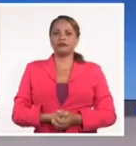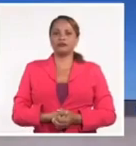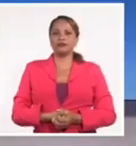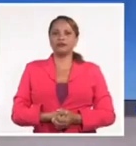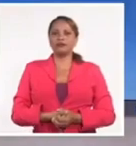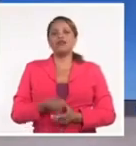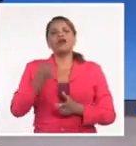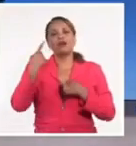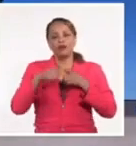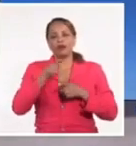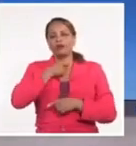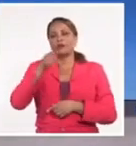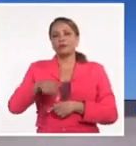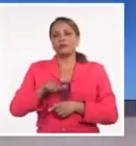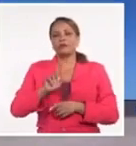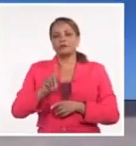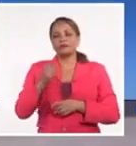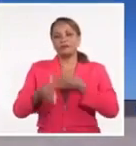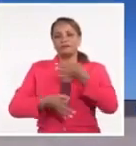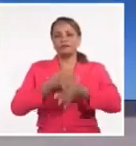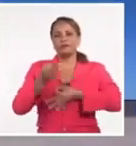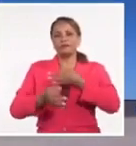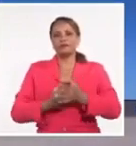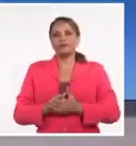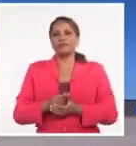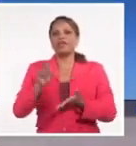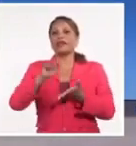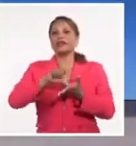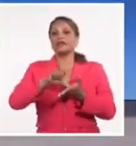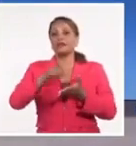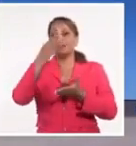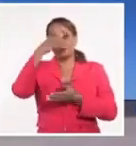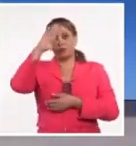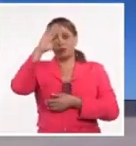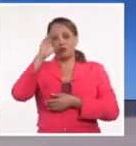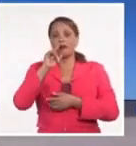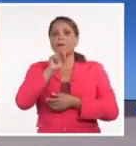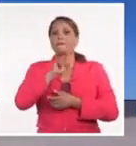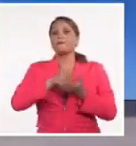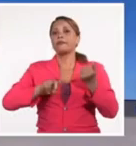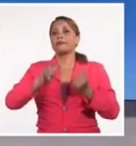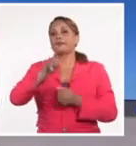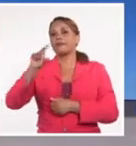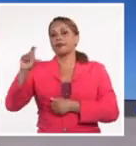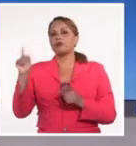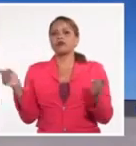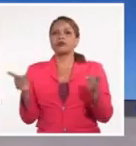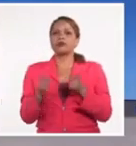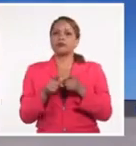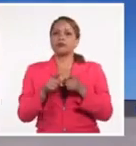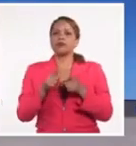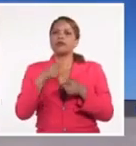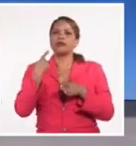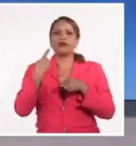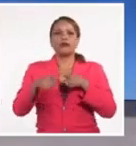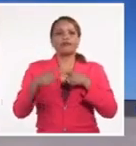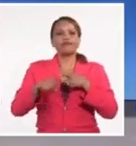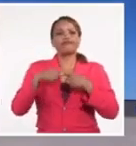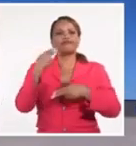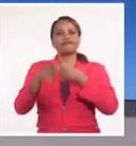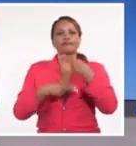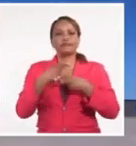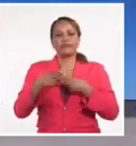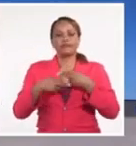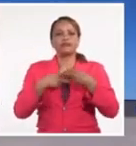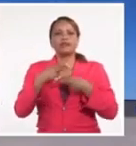Les traigo otro ejemplo. Este es en el centro del país, en Villa Clara. Y un breve resumen de este acto vandálico, también en voz de